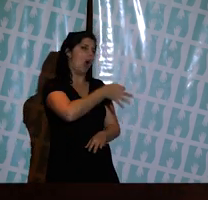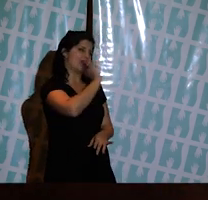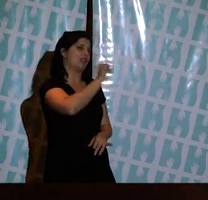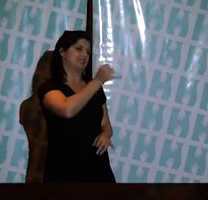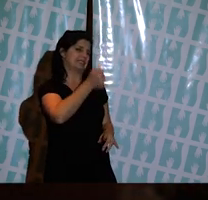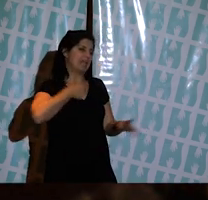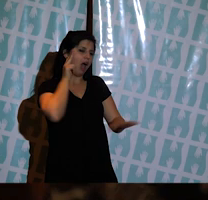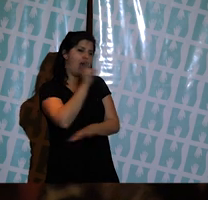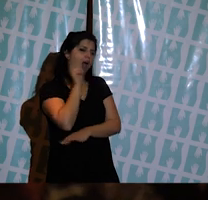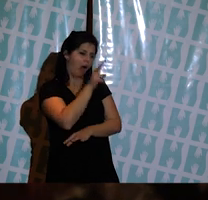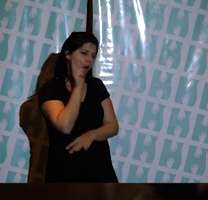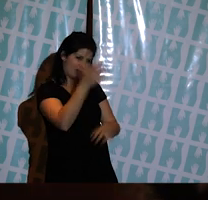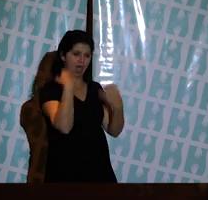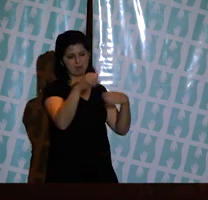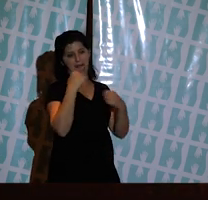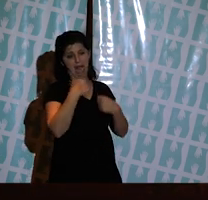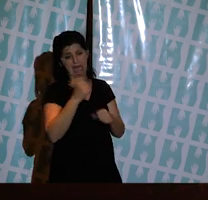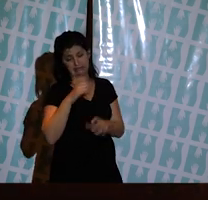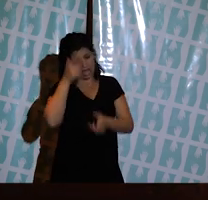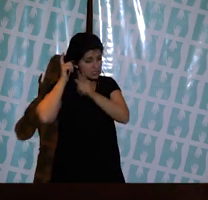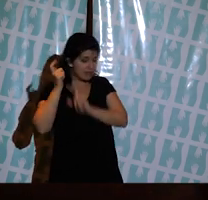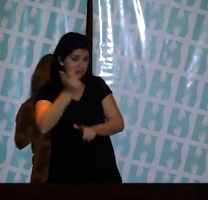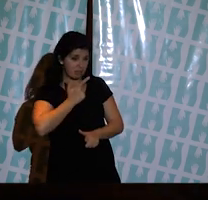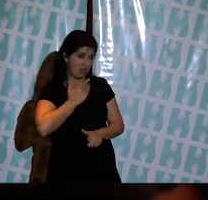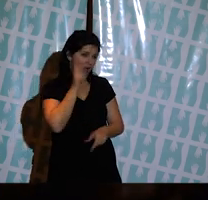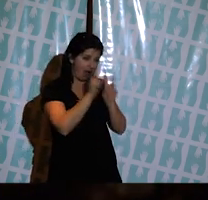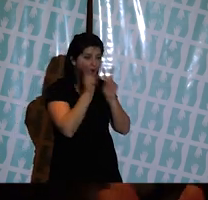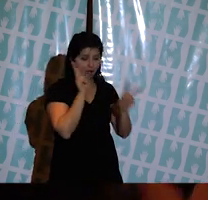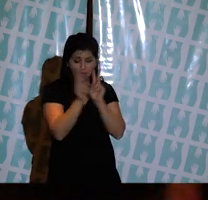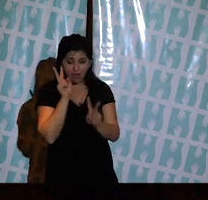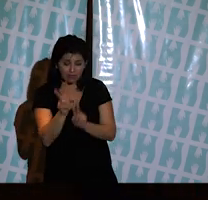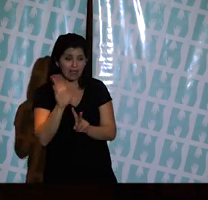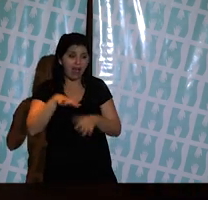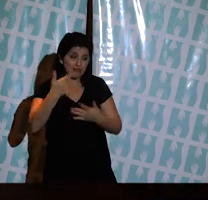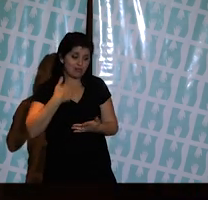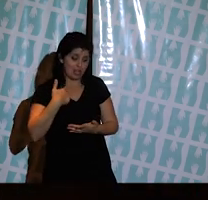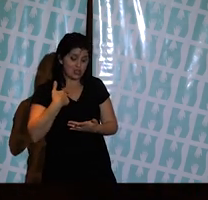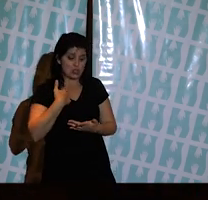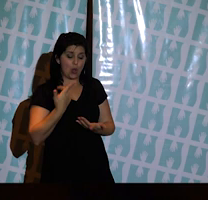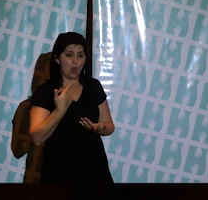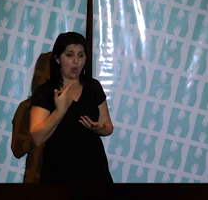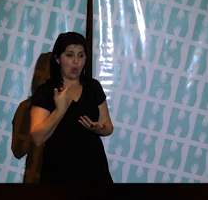visto en la práctica y entonces he hecho cosas para justamente